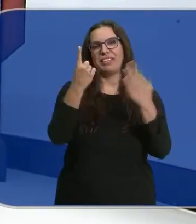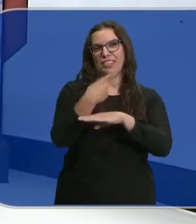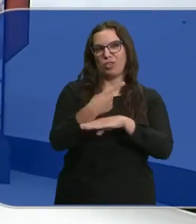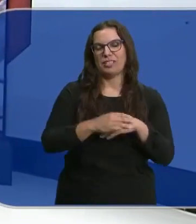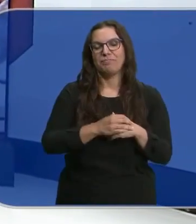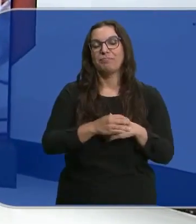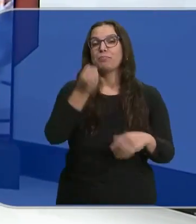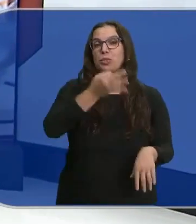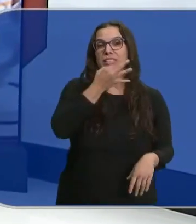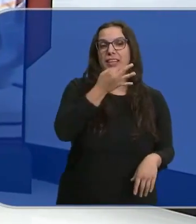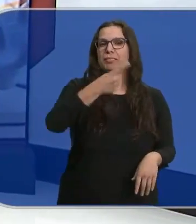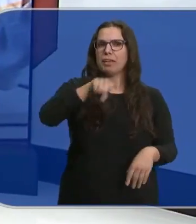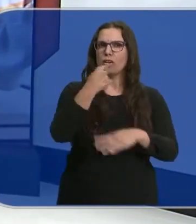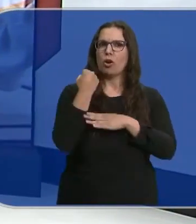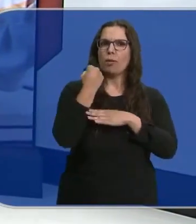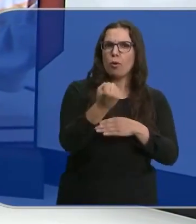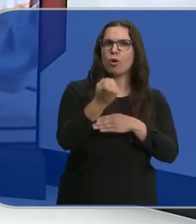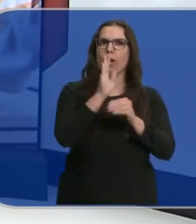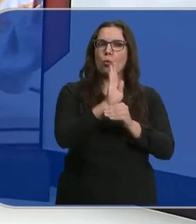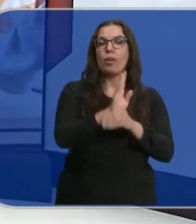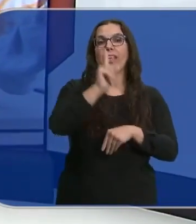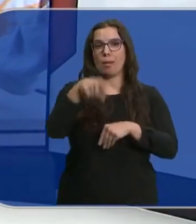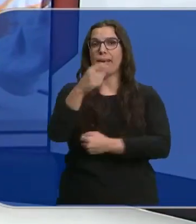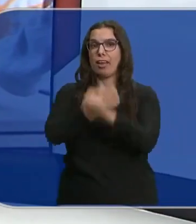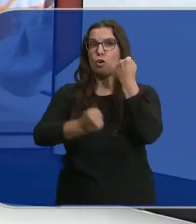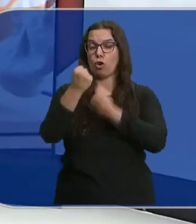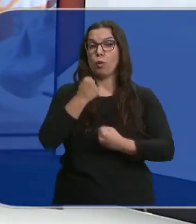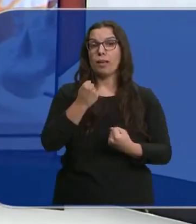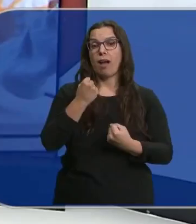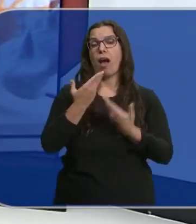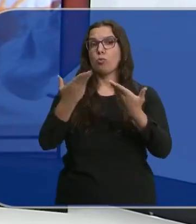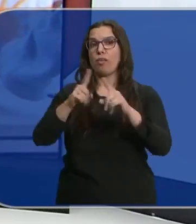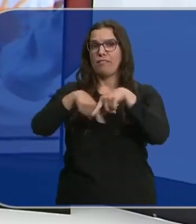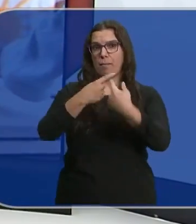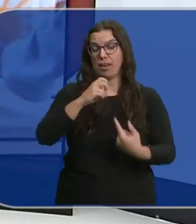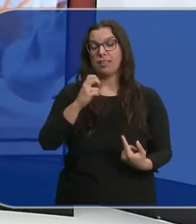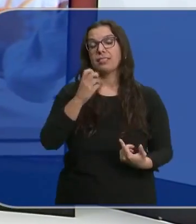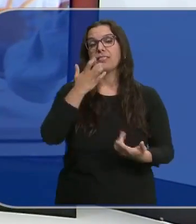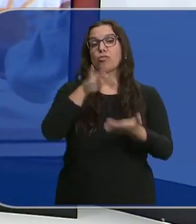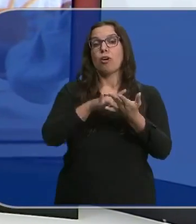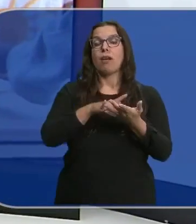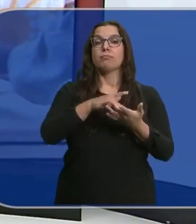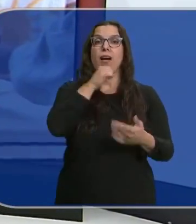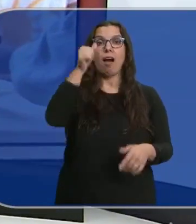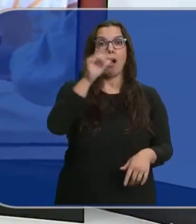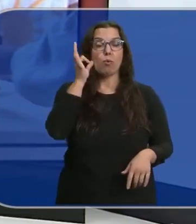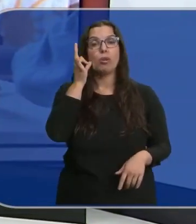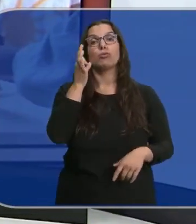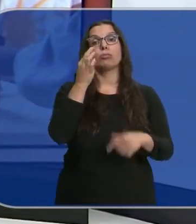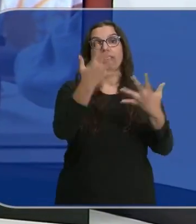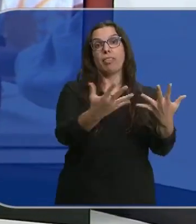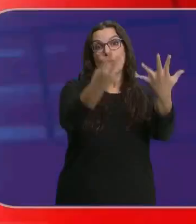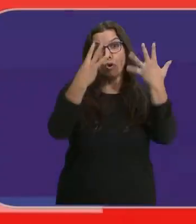Buenas tardes. Y no solo arriman el hombro, así también económicamente. Sostienen a muchas familias. 8 de cada 10 abuelos ayudan en